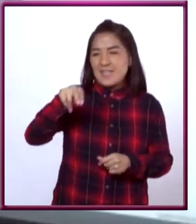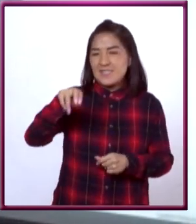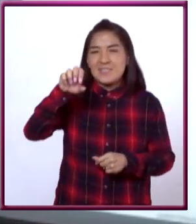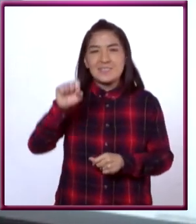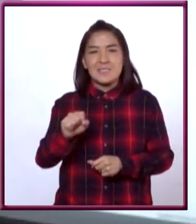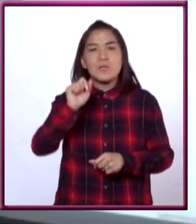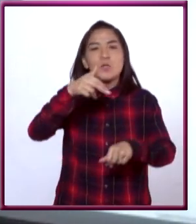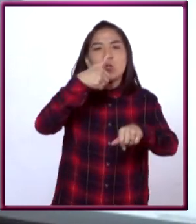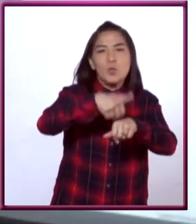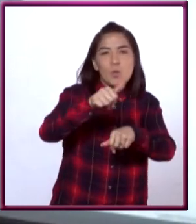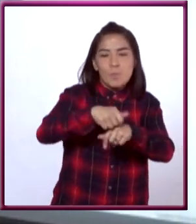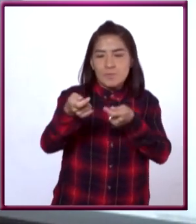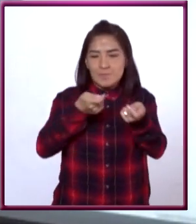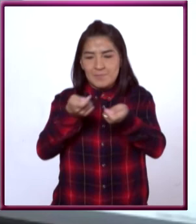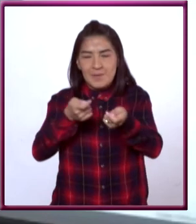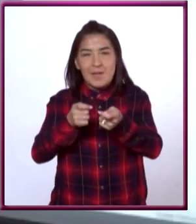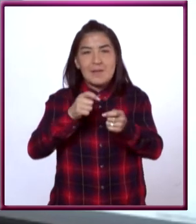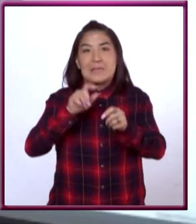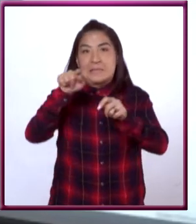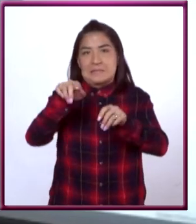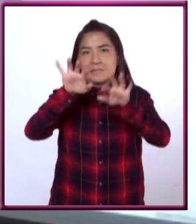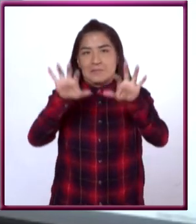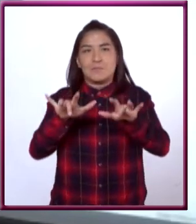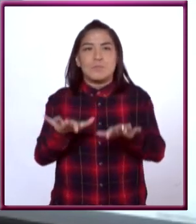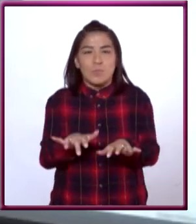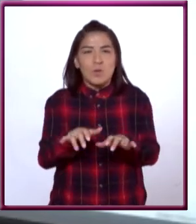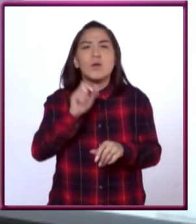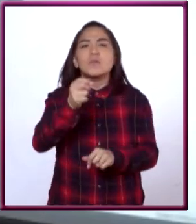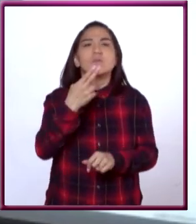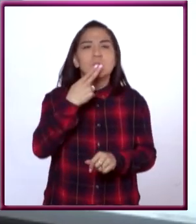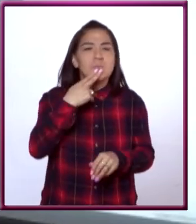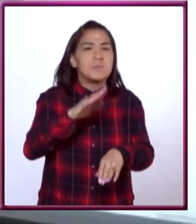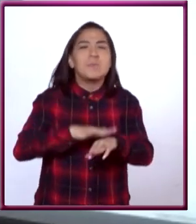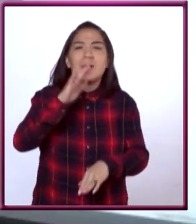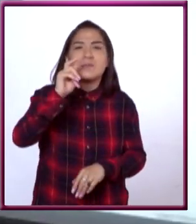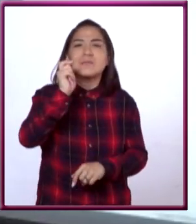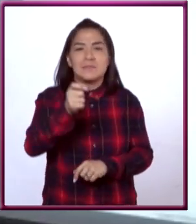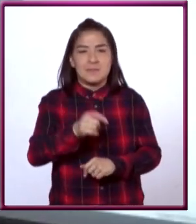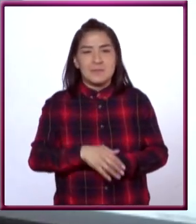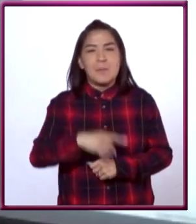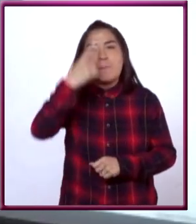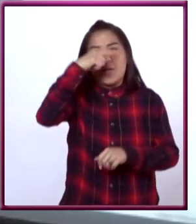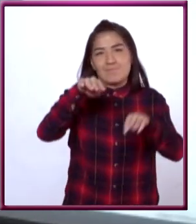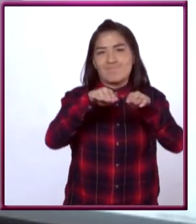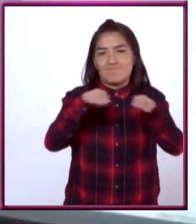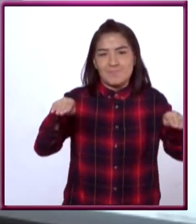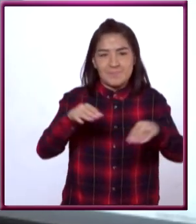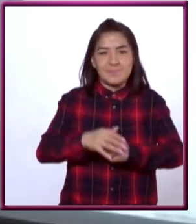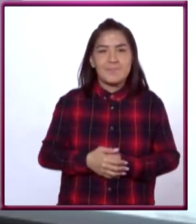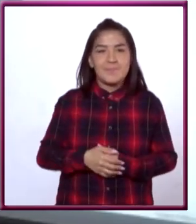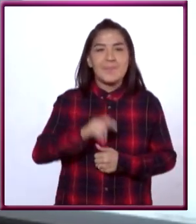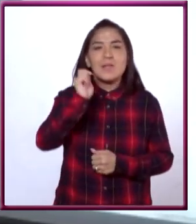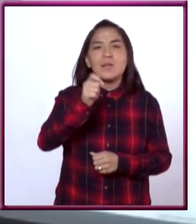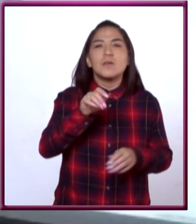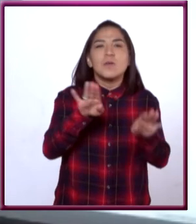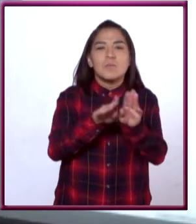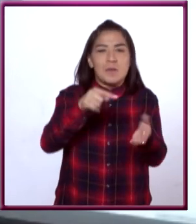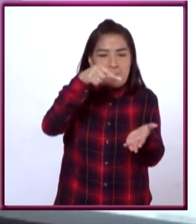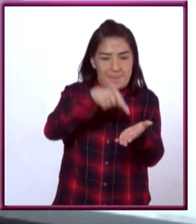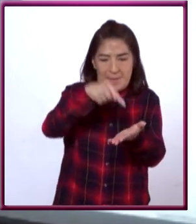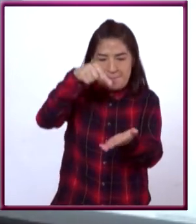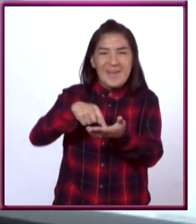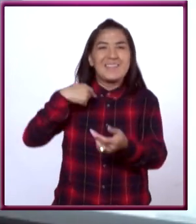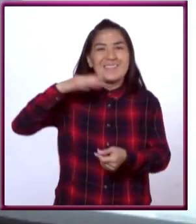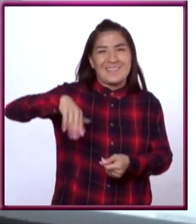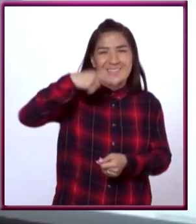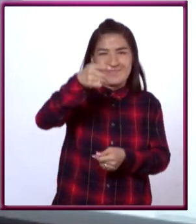CNC, control numérico por computadora, pero estas se utilizan básicamente para medir. Son las del palpador